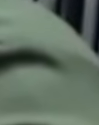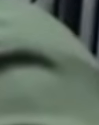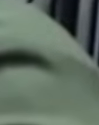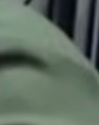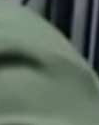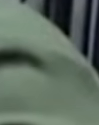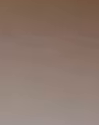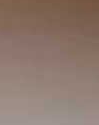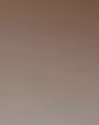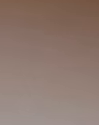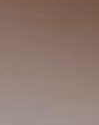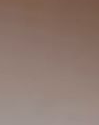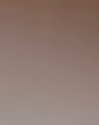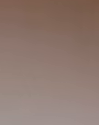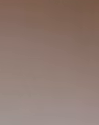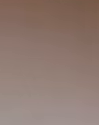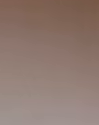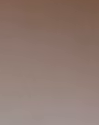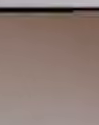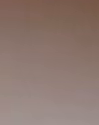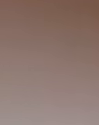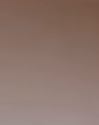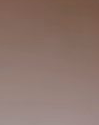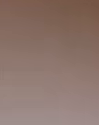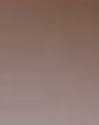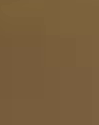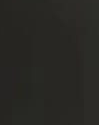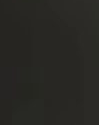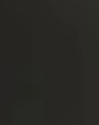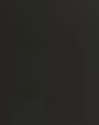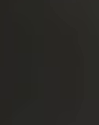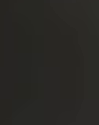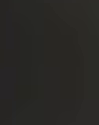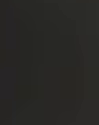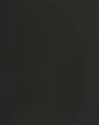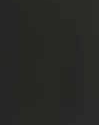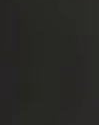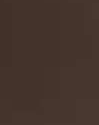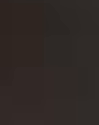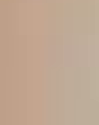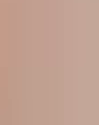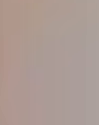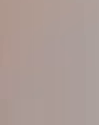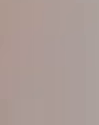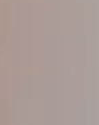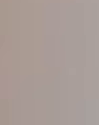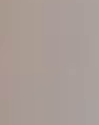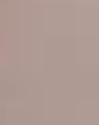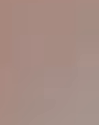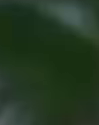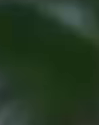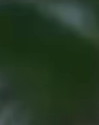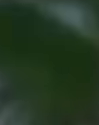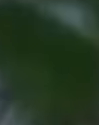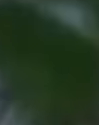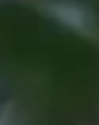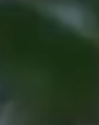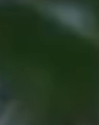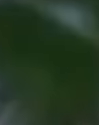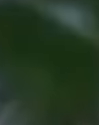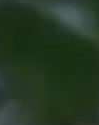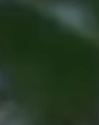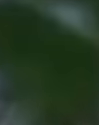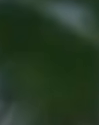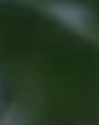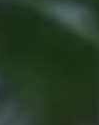2000 por otra parte todo esto financiado por Manuel Milanés kiki Naranjo Alfredo González y Willy González todo radicados en el